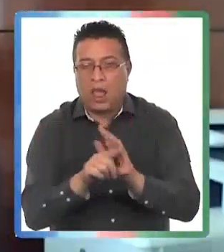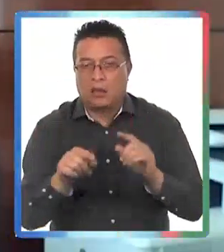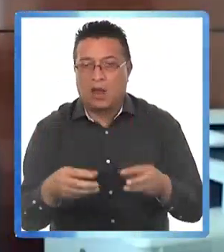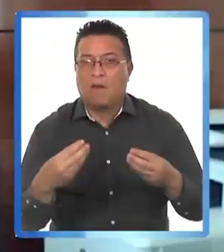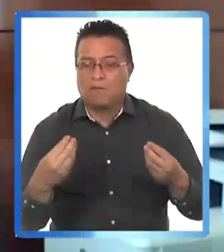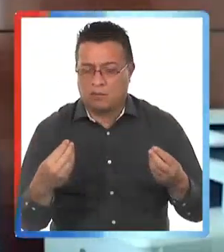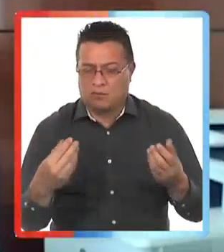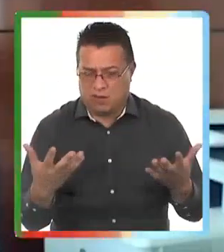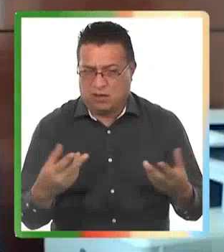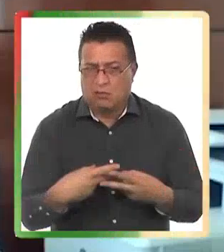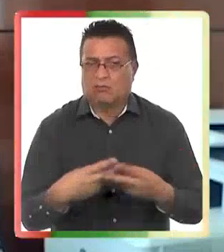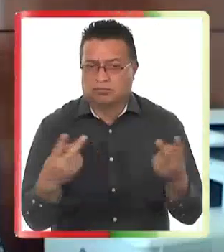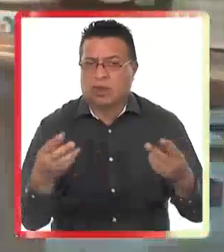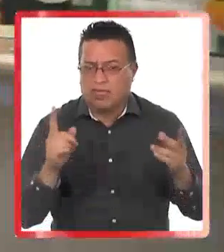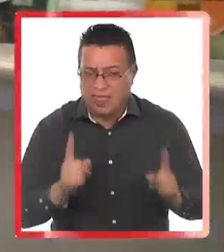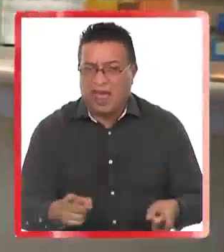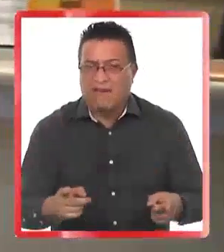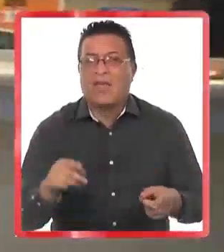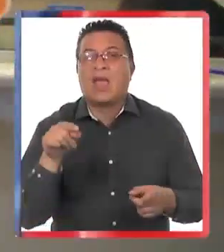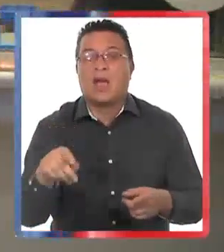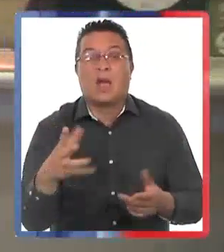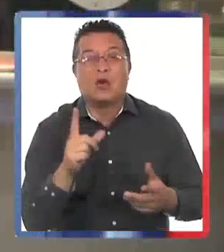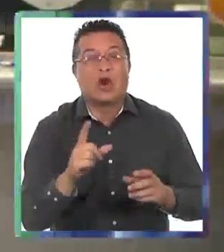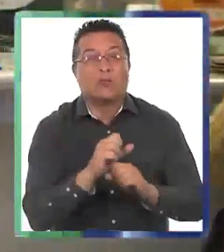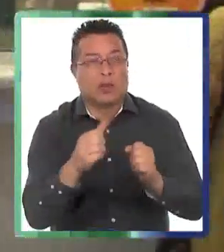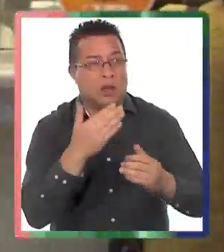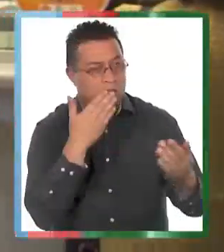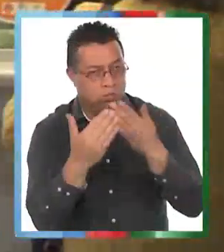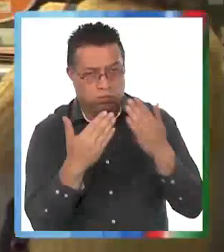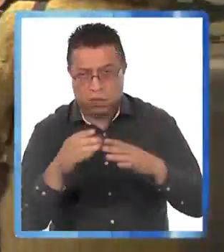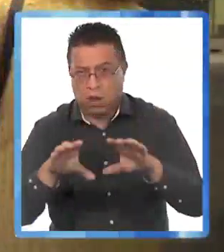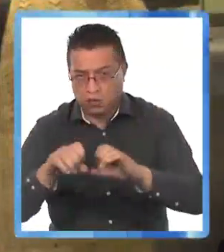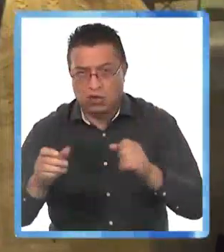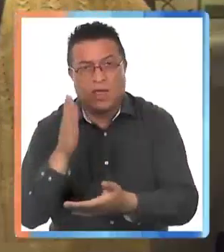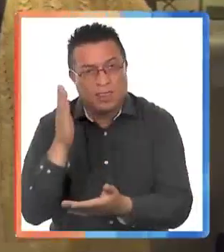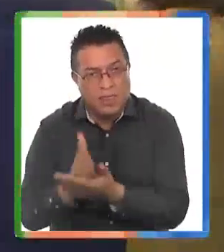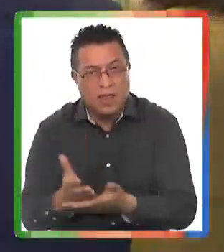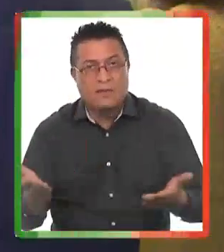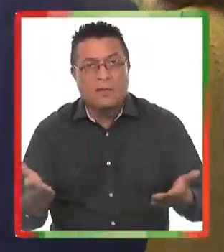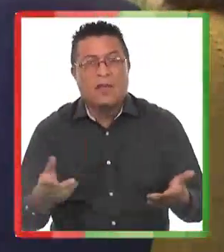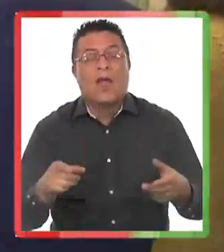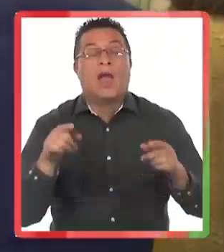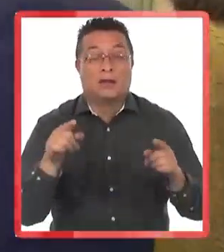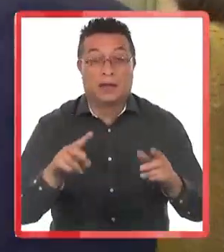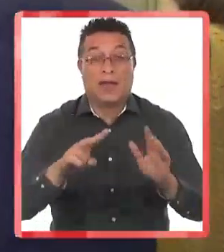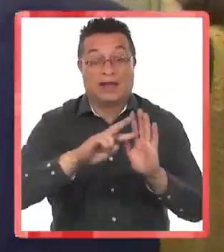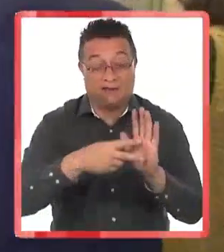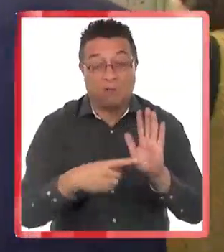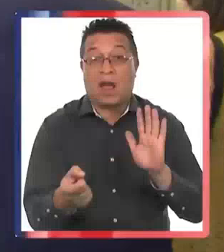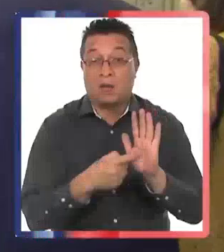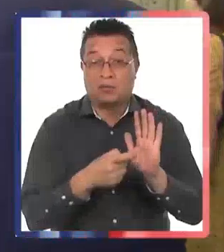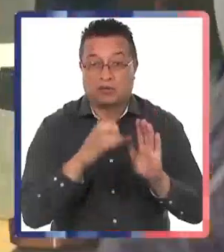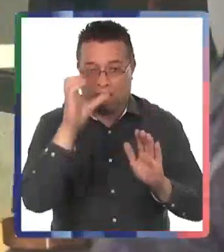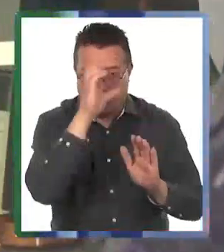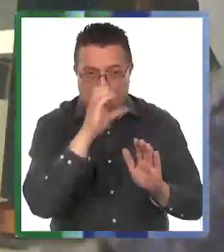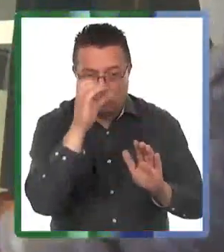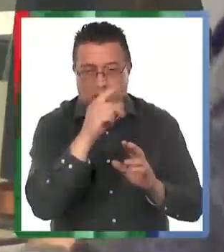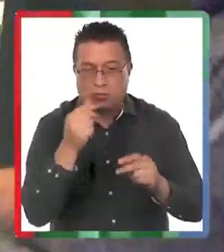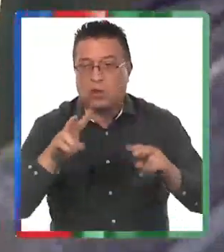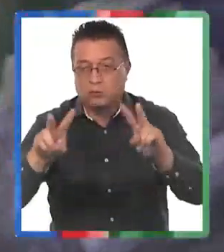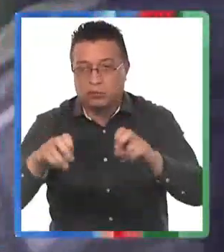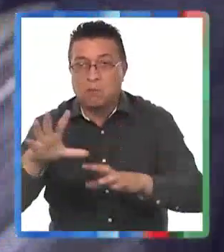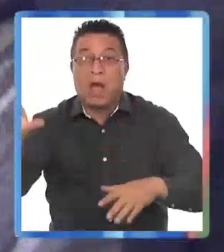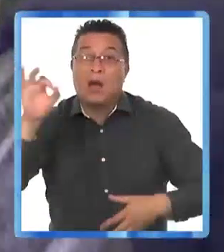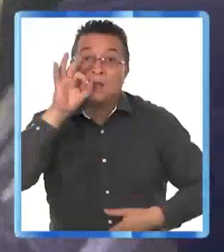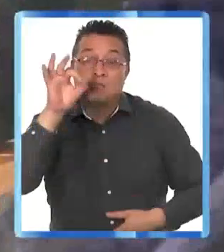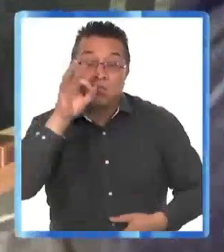mala señal para el país, porque significa que no hay ni siquiera posibilidades de ponerse de acuerdo en algo. y, por cierto, una reforma tributaria que busca recaudar de